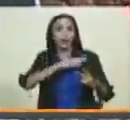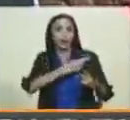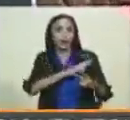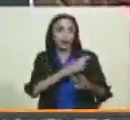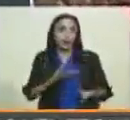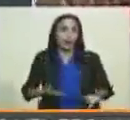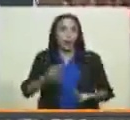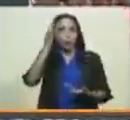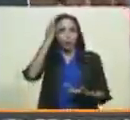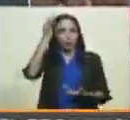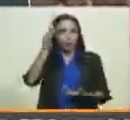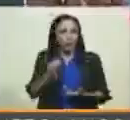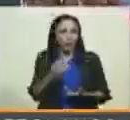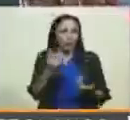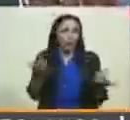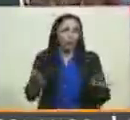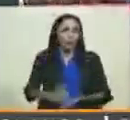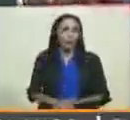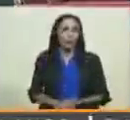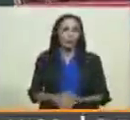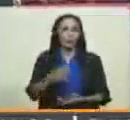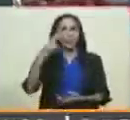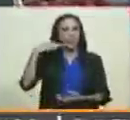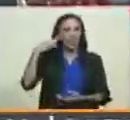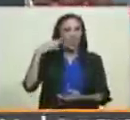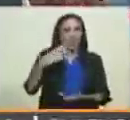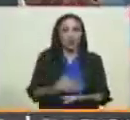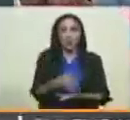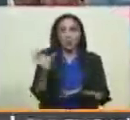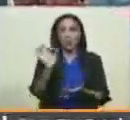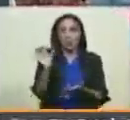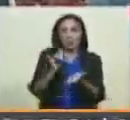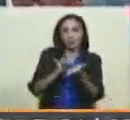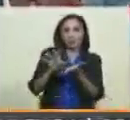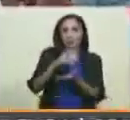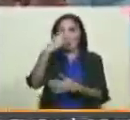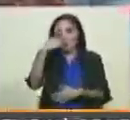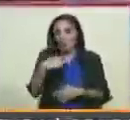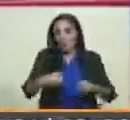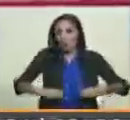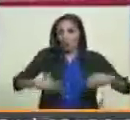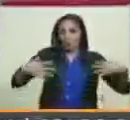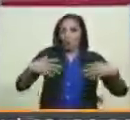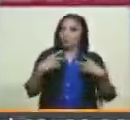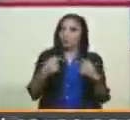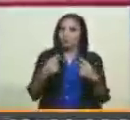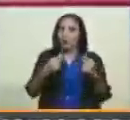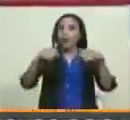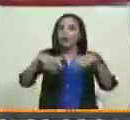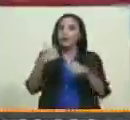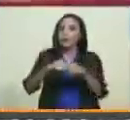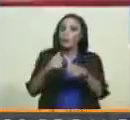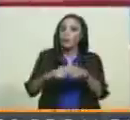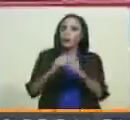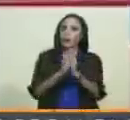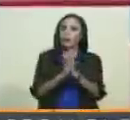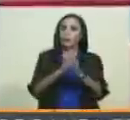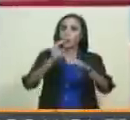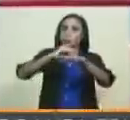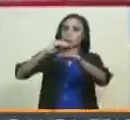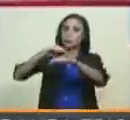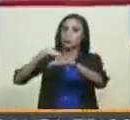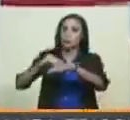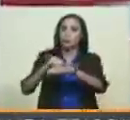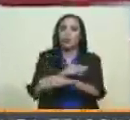credo, sin distingo ni exclusión, yo le hago un llamado desde Maracaibo. En la más